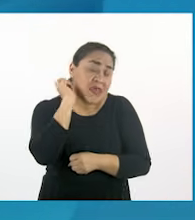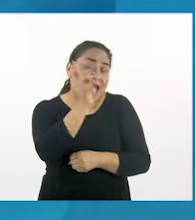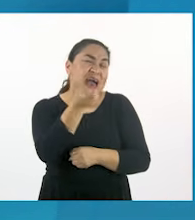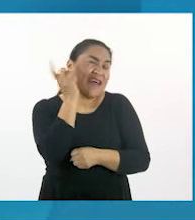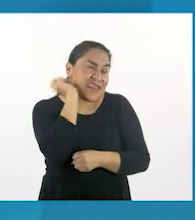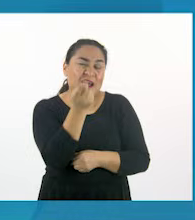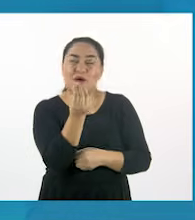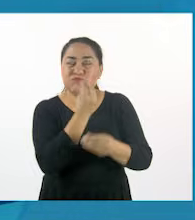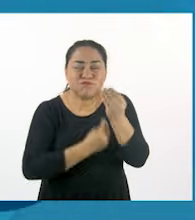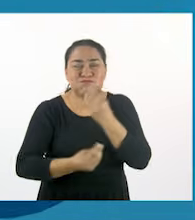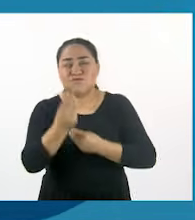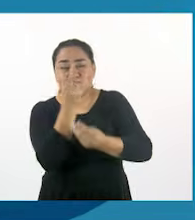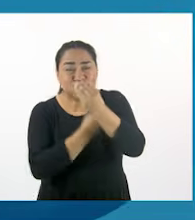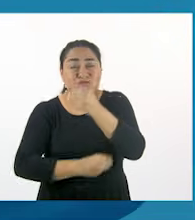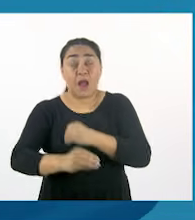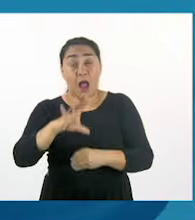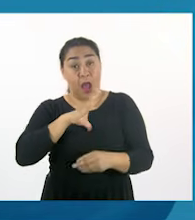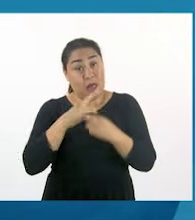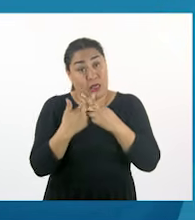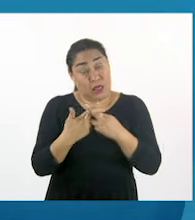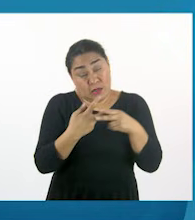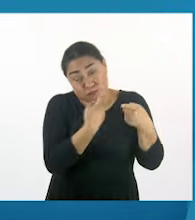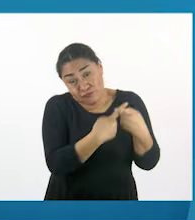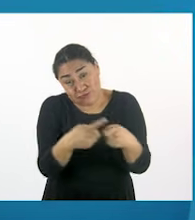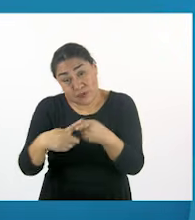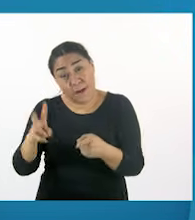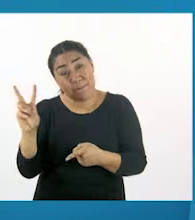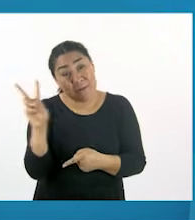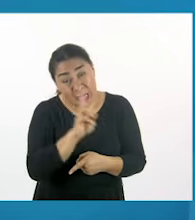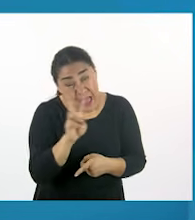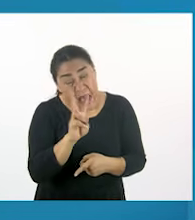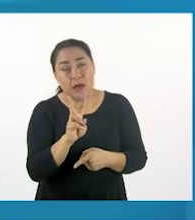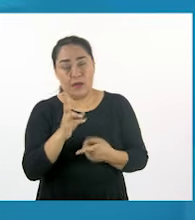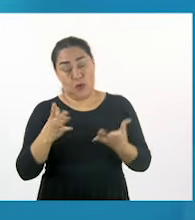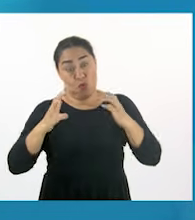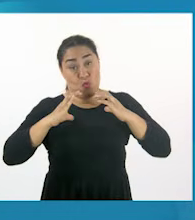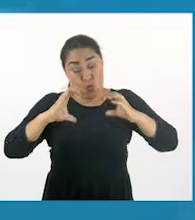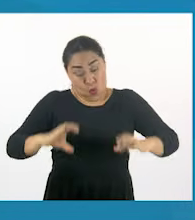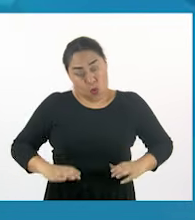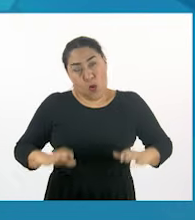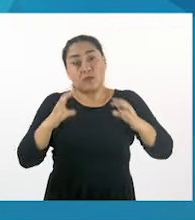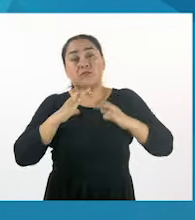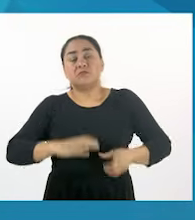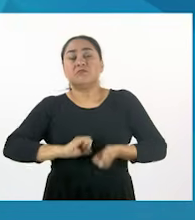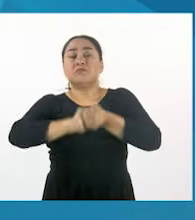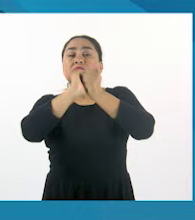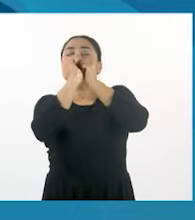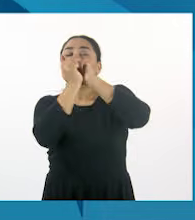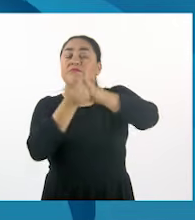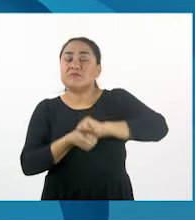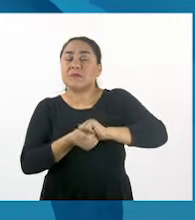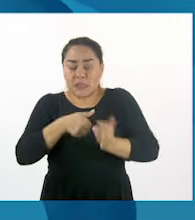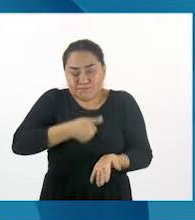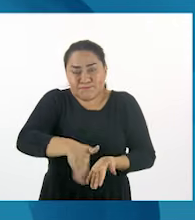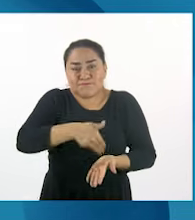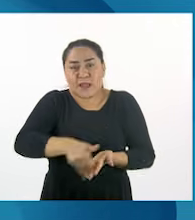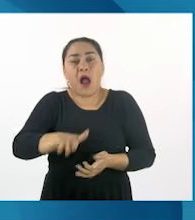cuando tenemos muchas de esas vitaminas, el cuerpo las elimina a través de la orina.